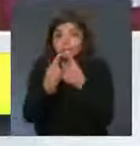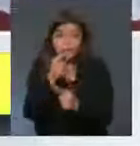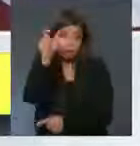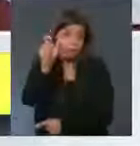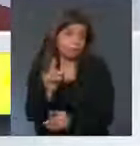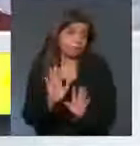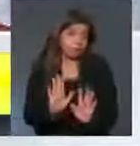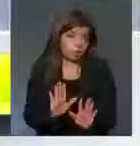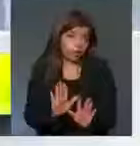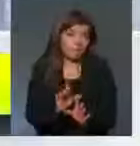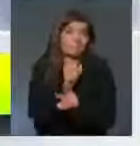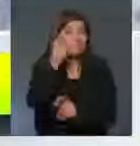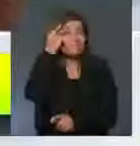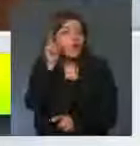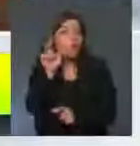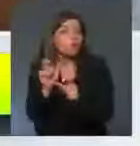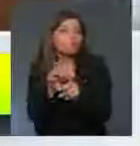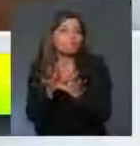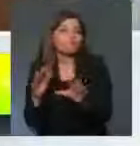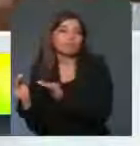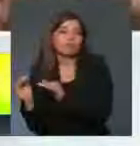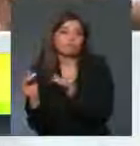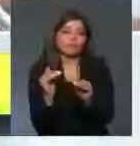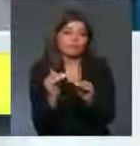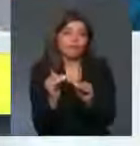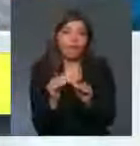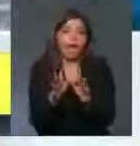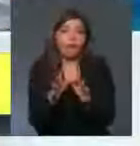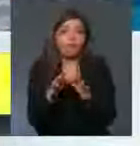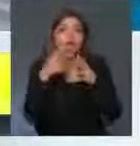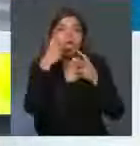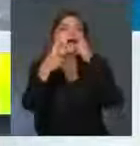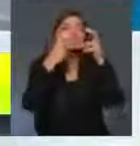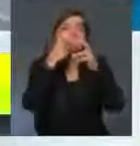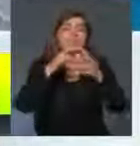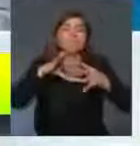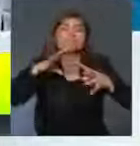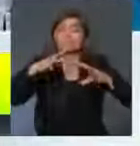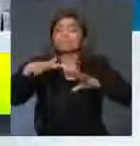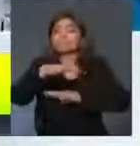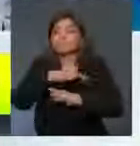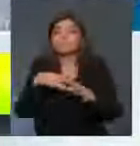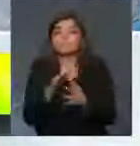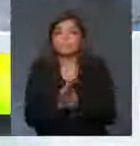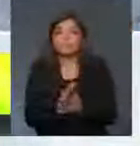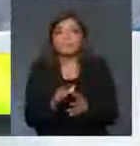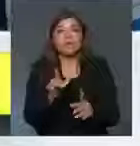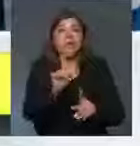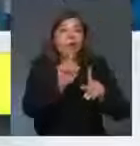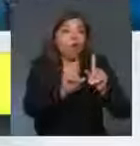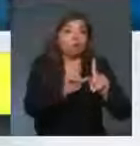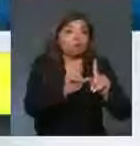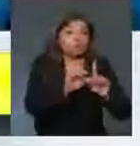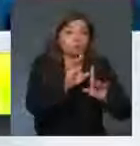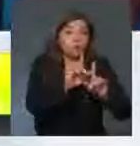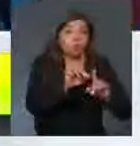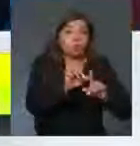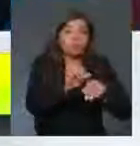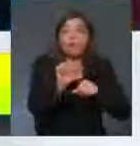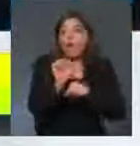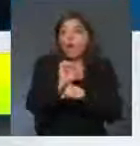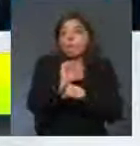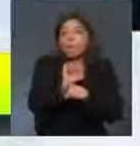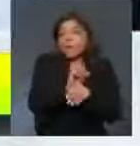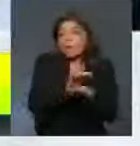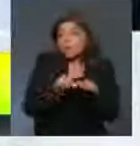montón de veces en esa matadora. En la matadora se da cuando no hay organización. Se decía que Daniel Jadue iba a ingresar en vehículo hasta casi el mismo gimnasio, algo